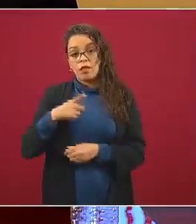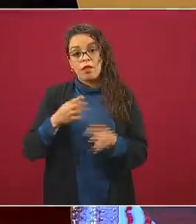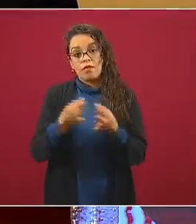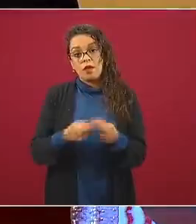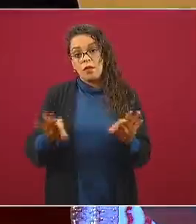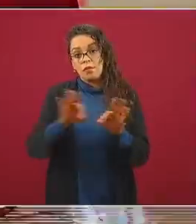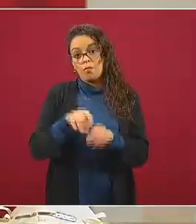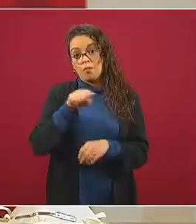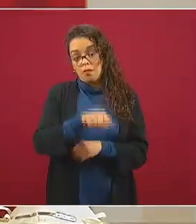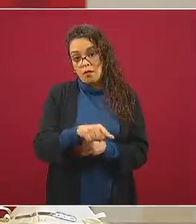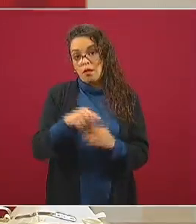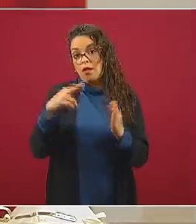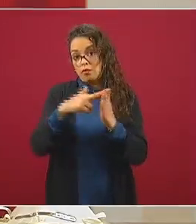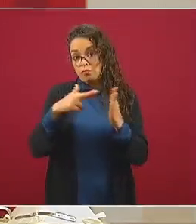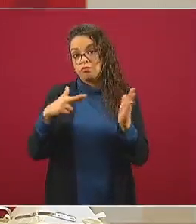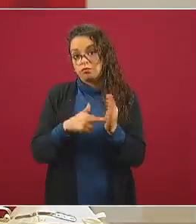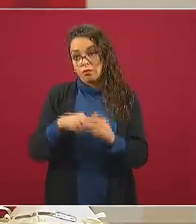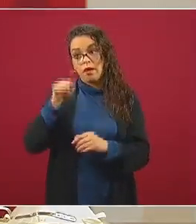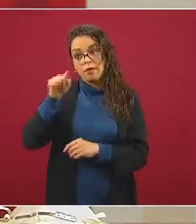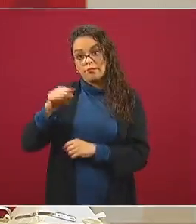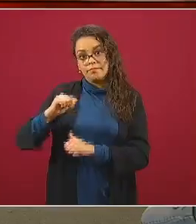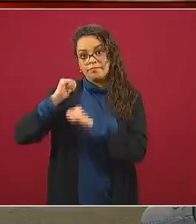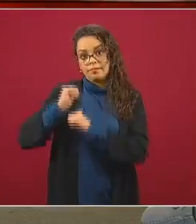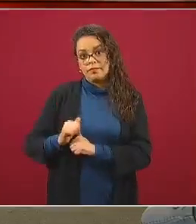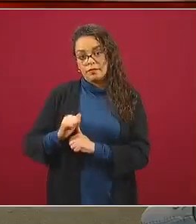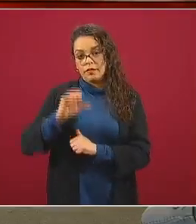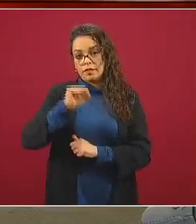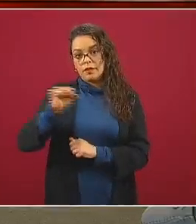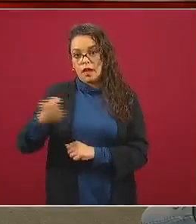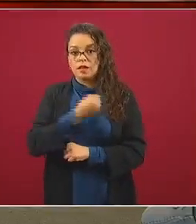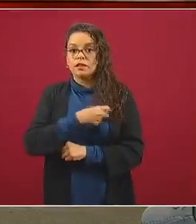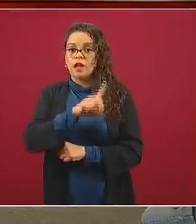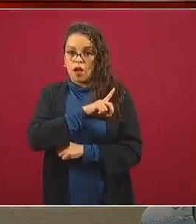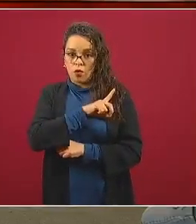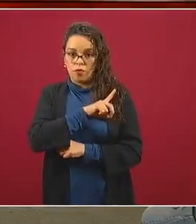ello ya van a tener todos sus protocolos para